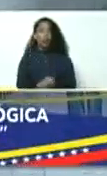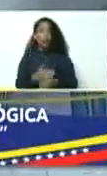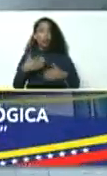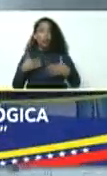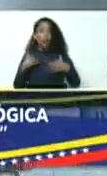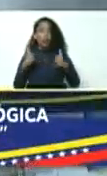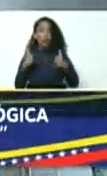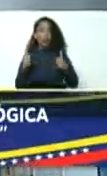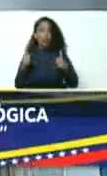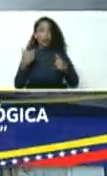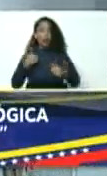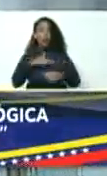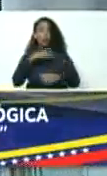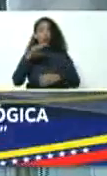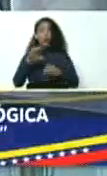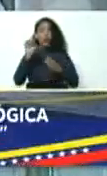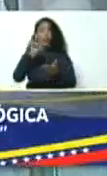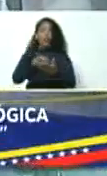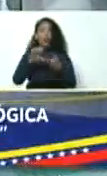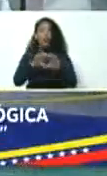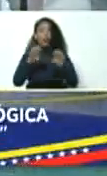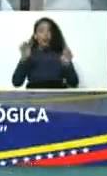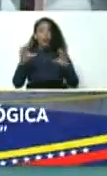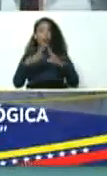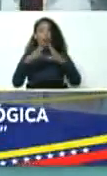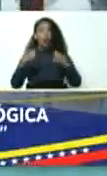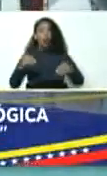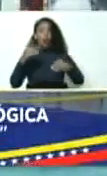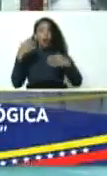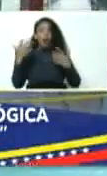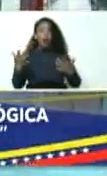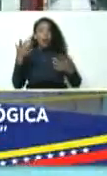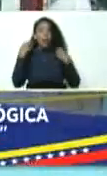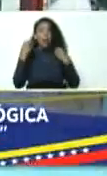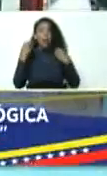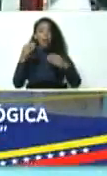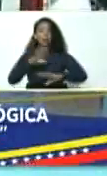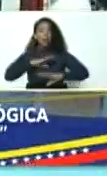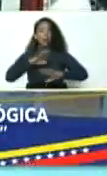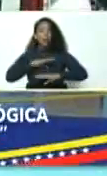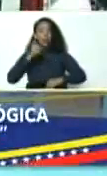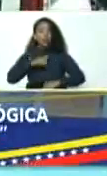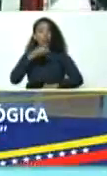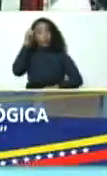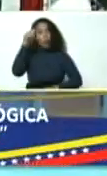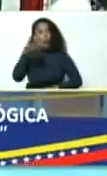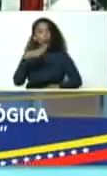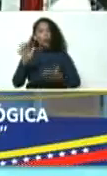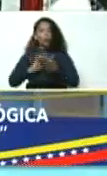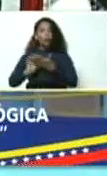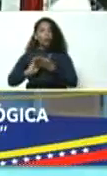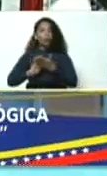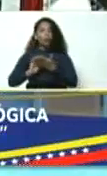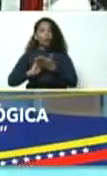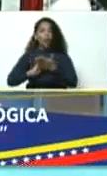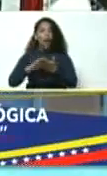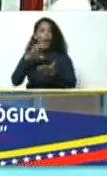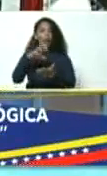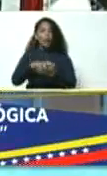salud, en nuestros centros educativos y todo lo que es para el bienestar de nuestro pueblo, recuperando el estado